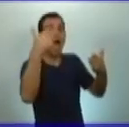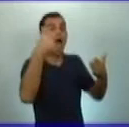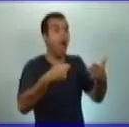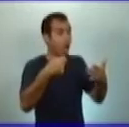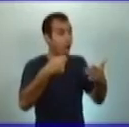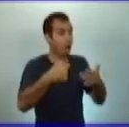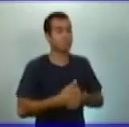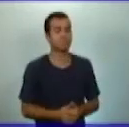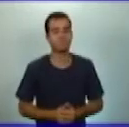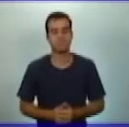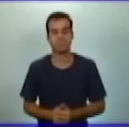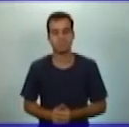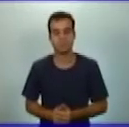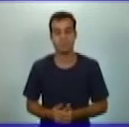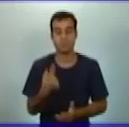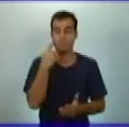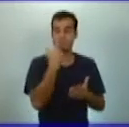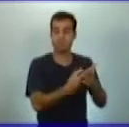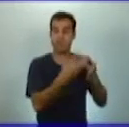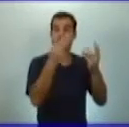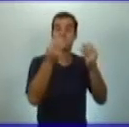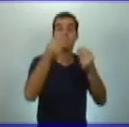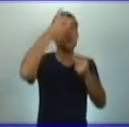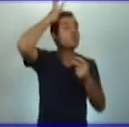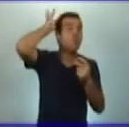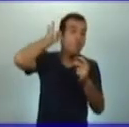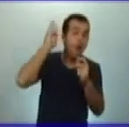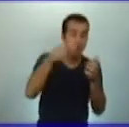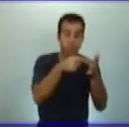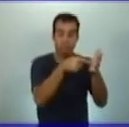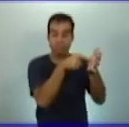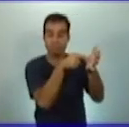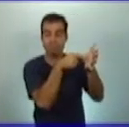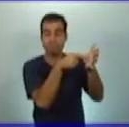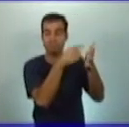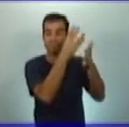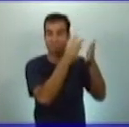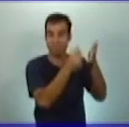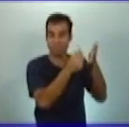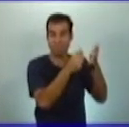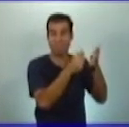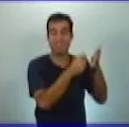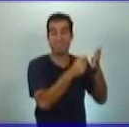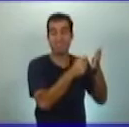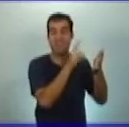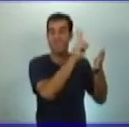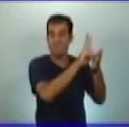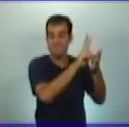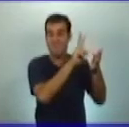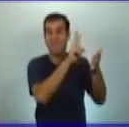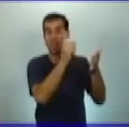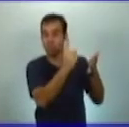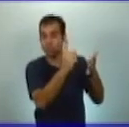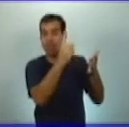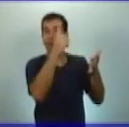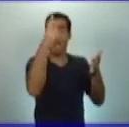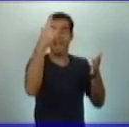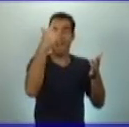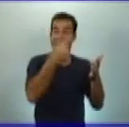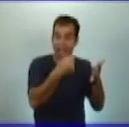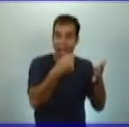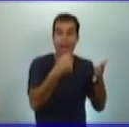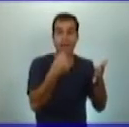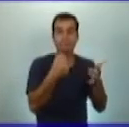la forma en que se representan los grupos en la tabla periódica con la que nosotros sistemáticamente trabajamos, pero acompañados con la